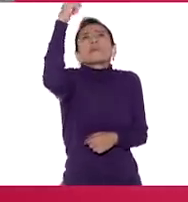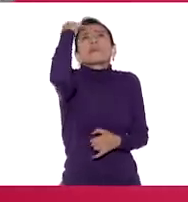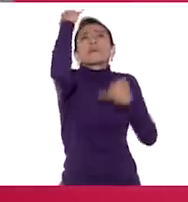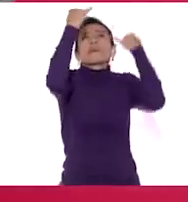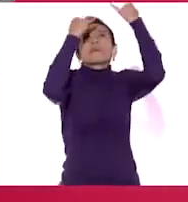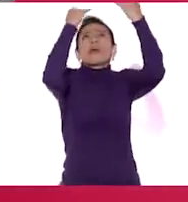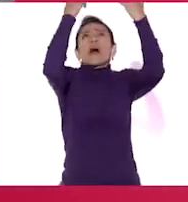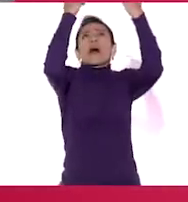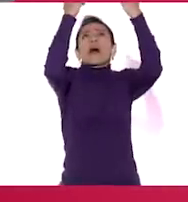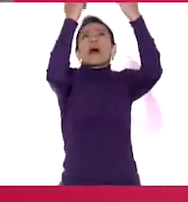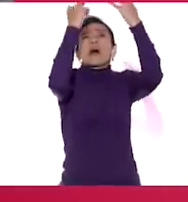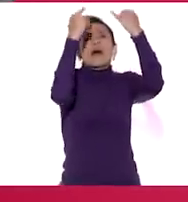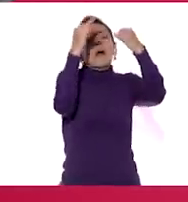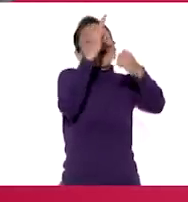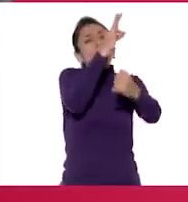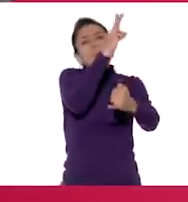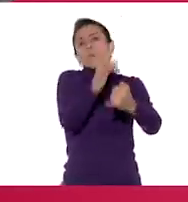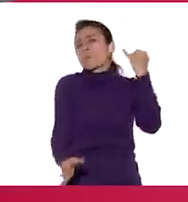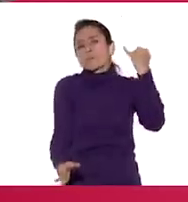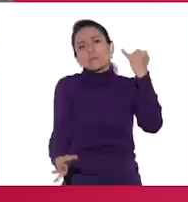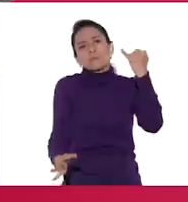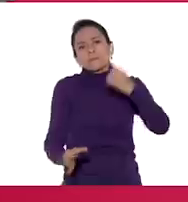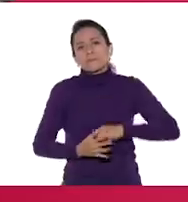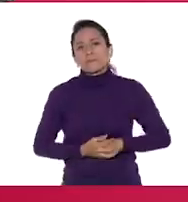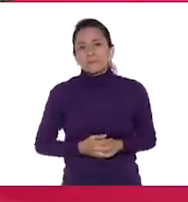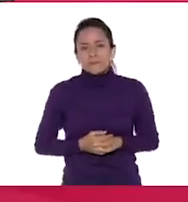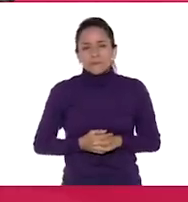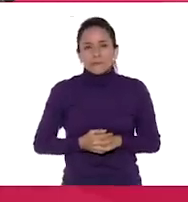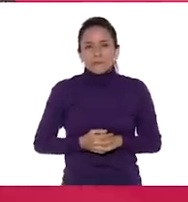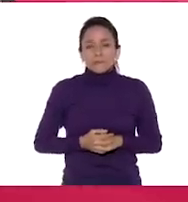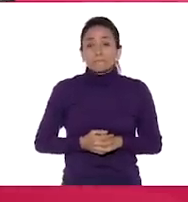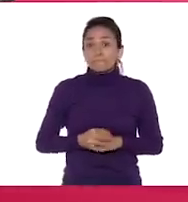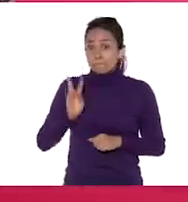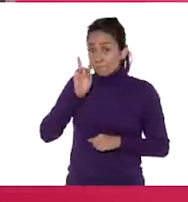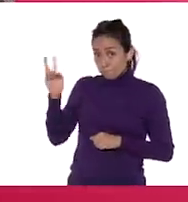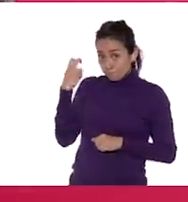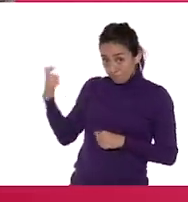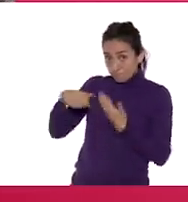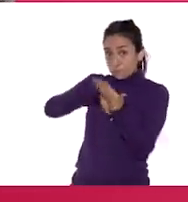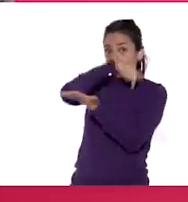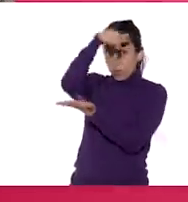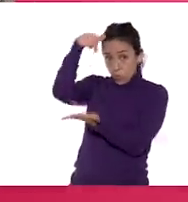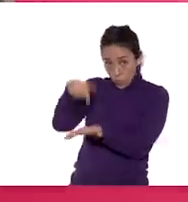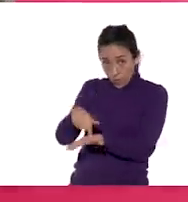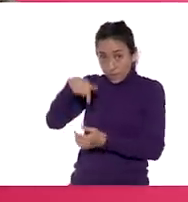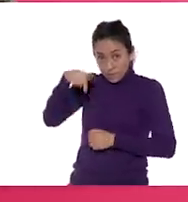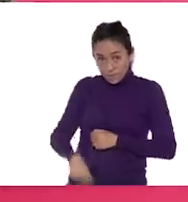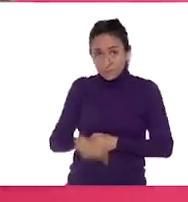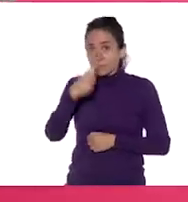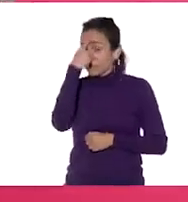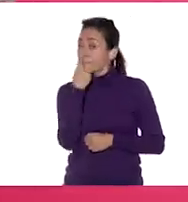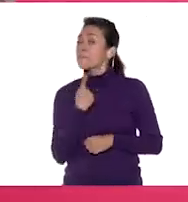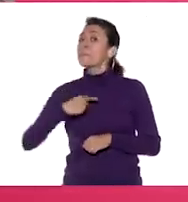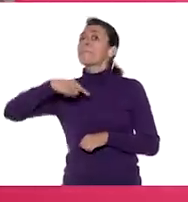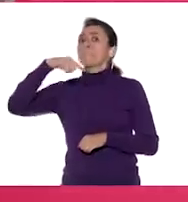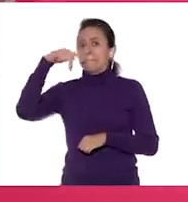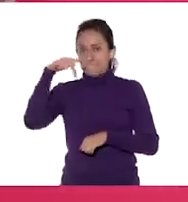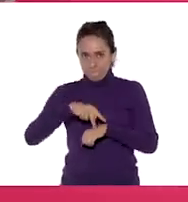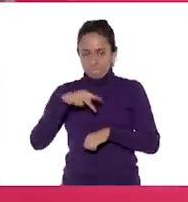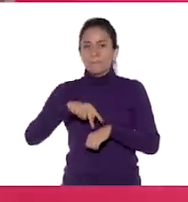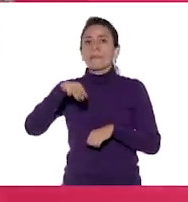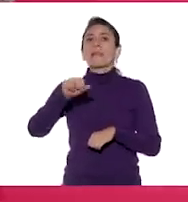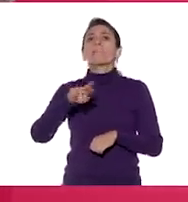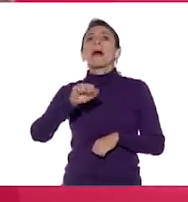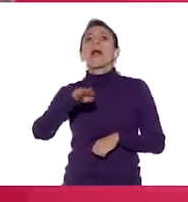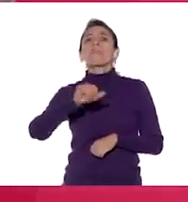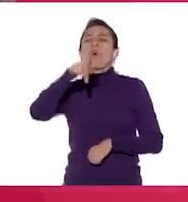En este mismo lugar se encuentra una escultura de mármol esculpida